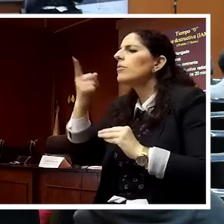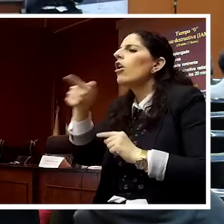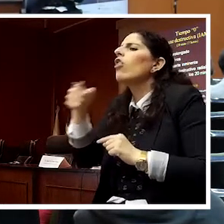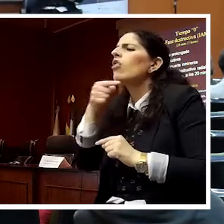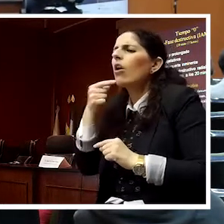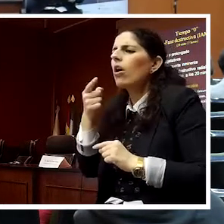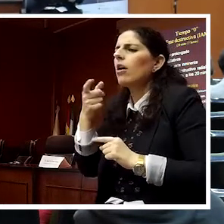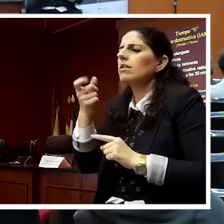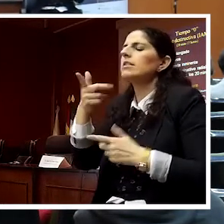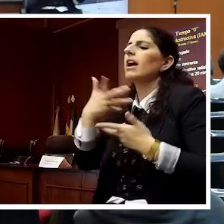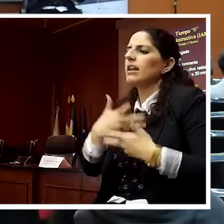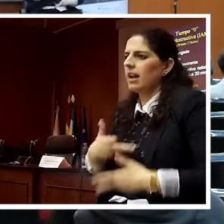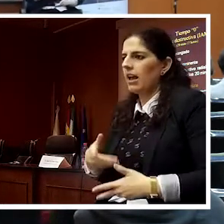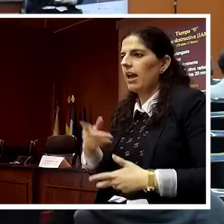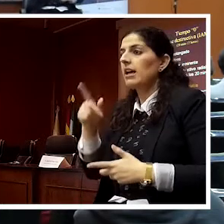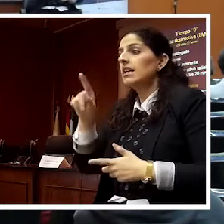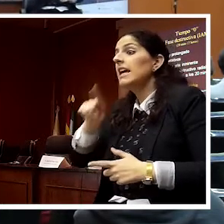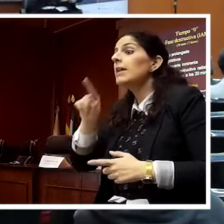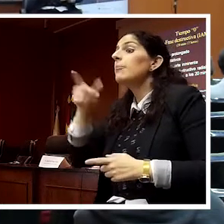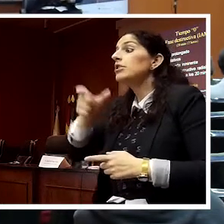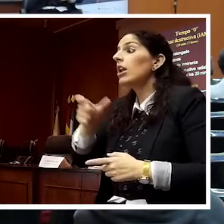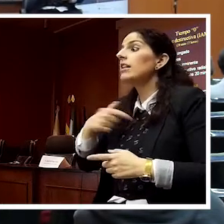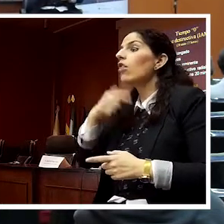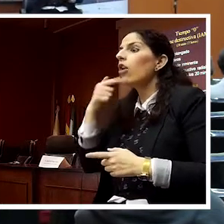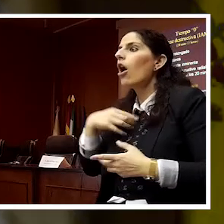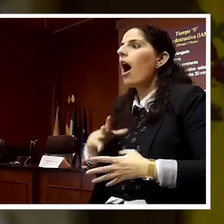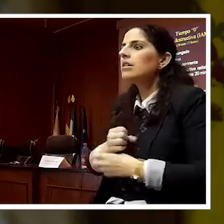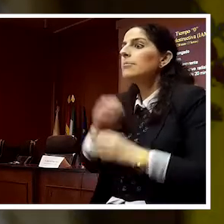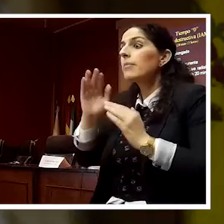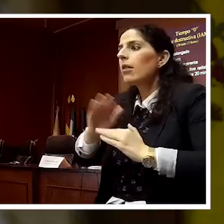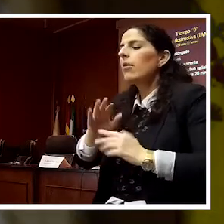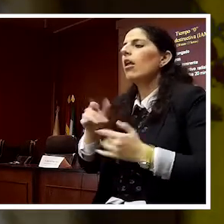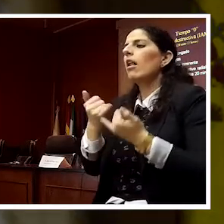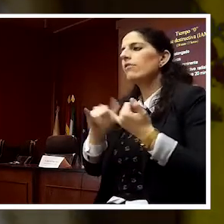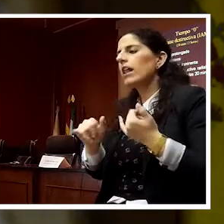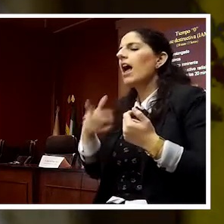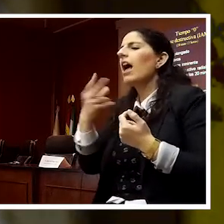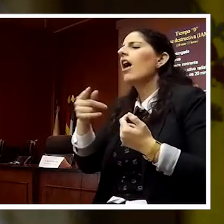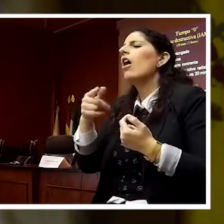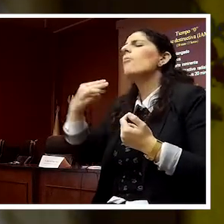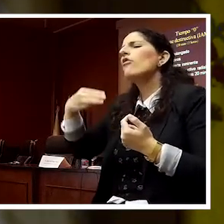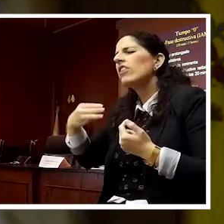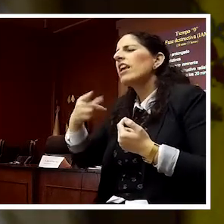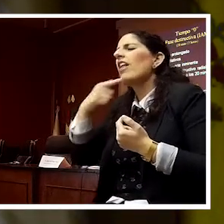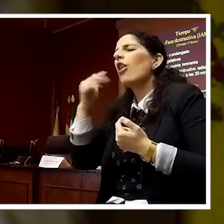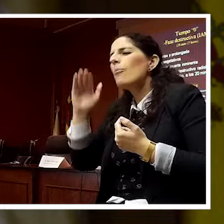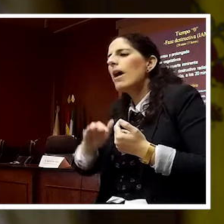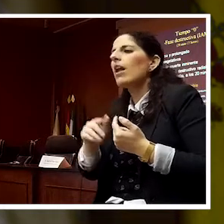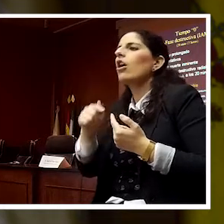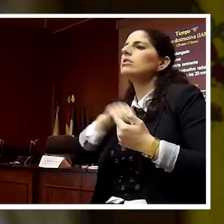dolor, porque si quitamos el dolor y la angustia con mórficos o con algún medicamento, pues ya